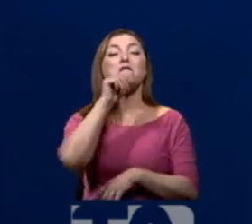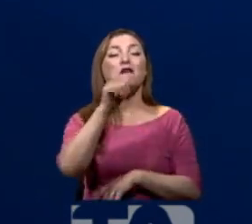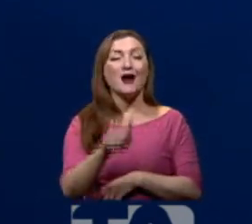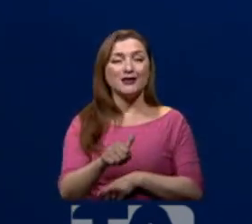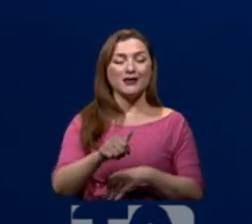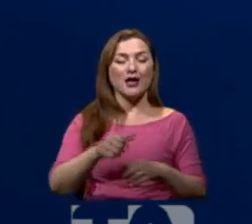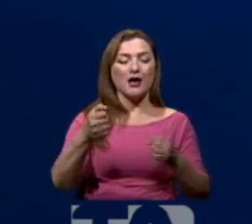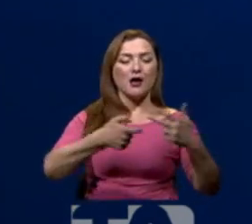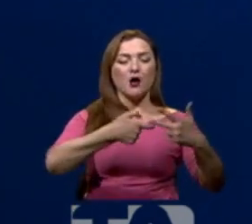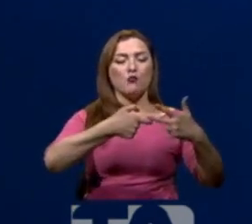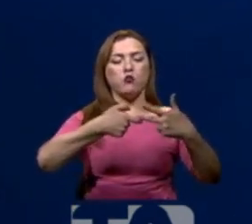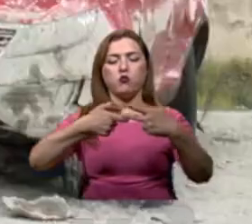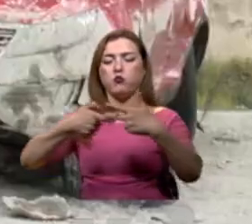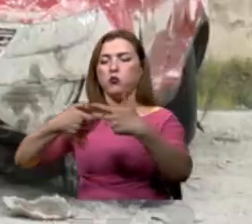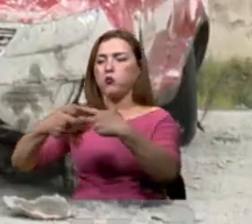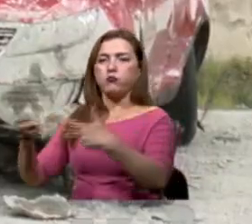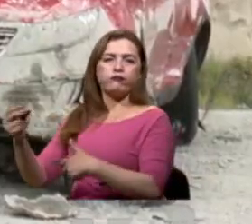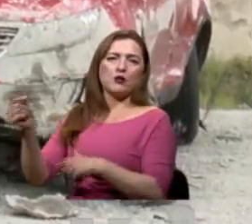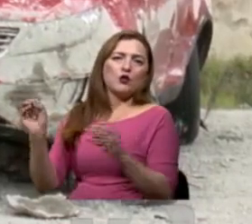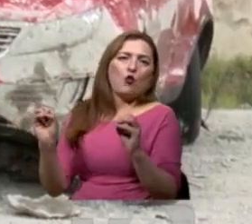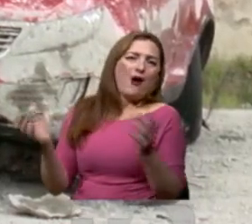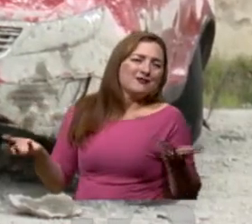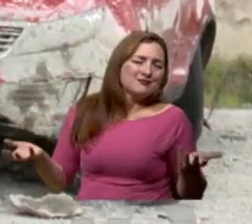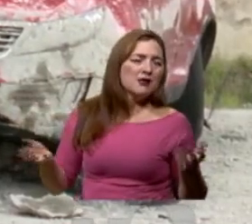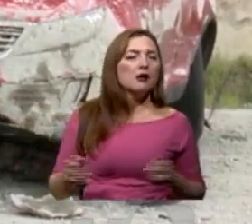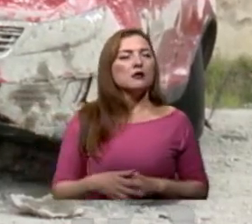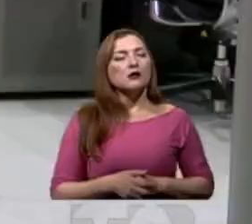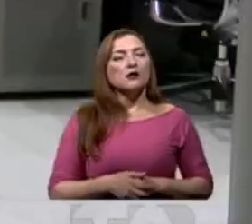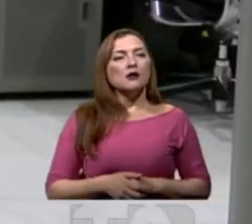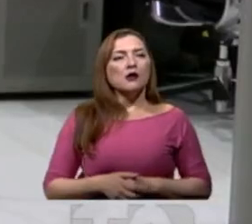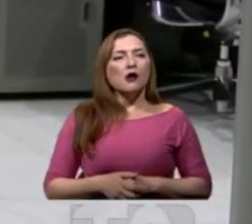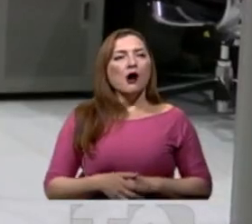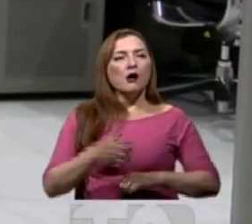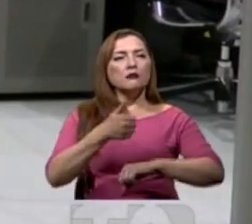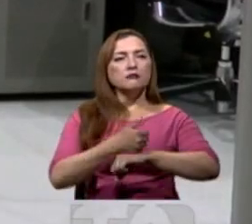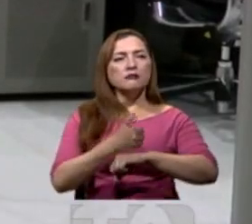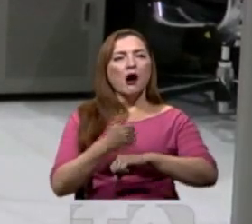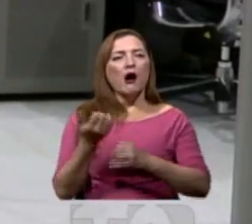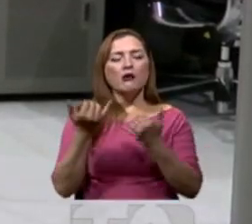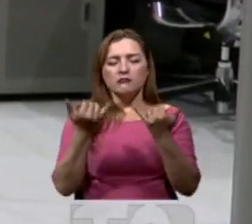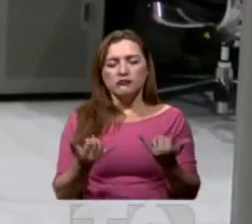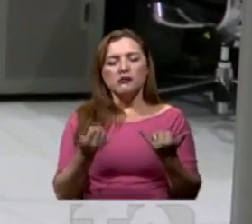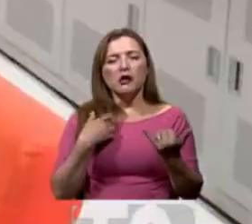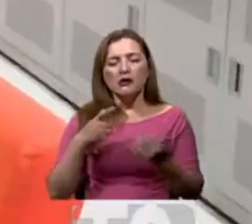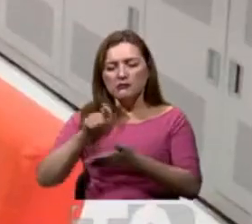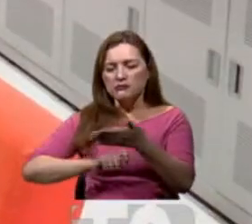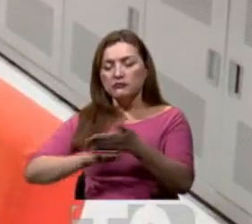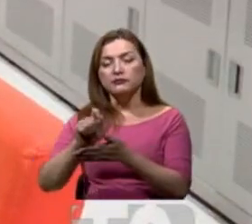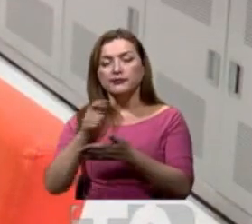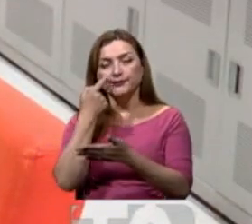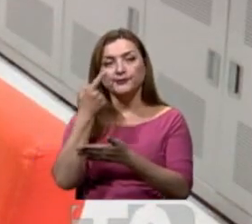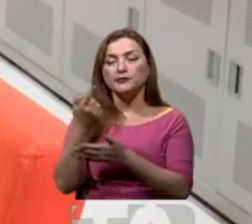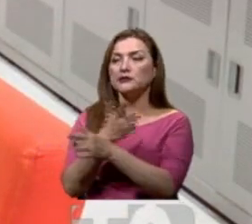una grúa que ayude a retirar con rapidez los vehículos involucrados en el siniestro. Las autoridades actualmente deben contratar y ver